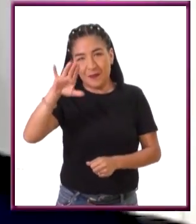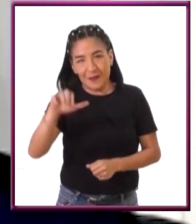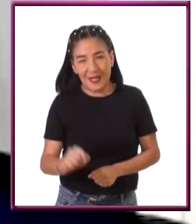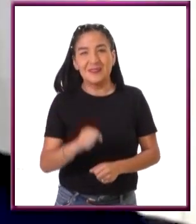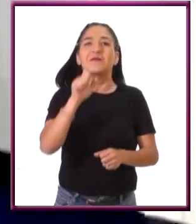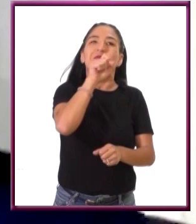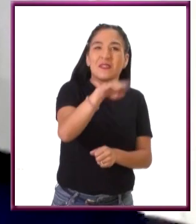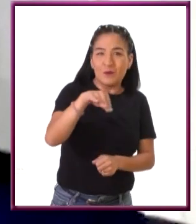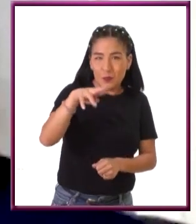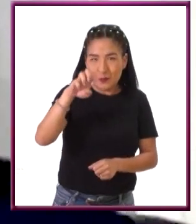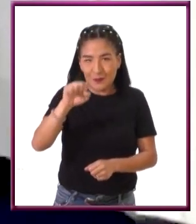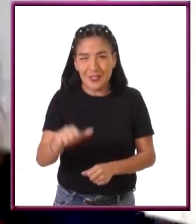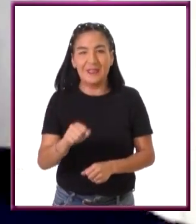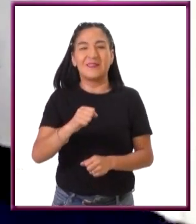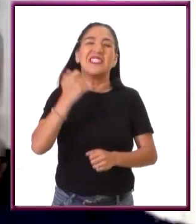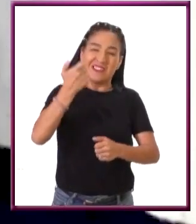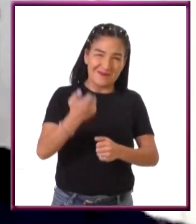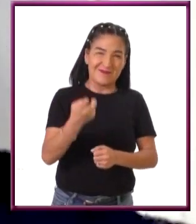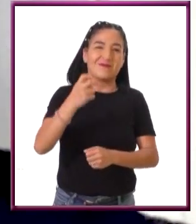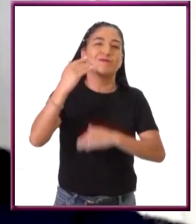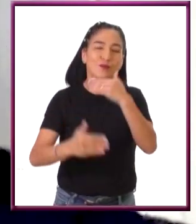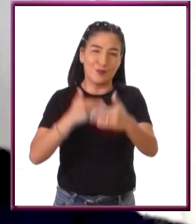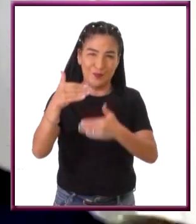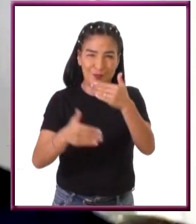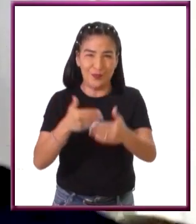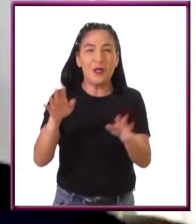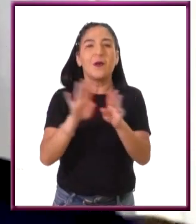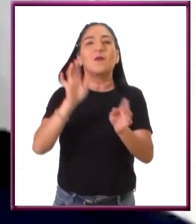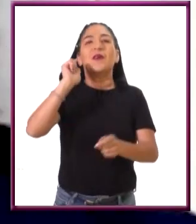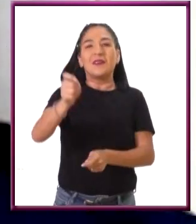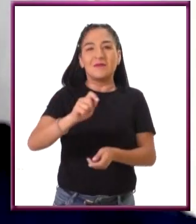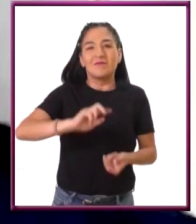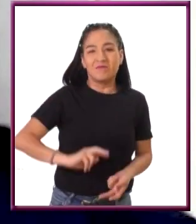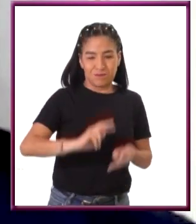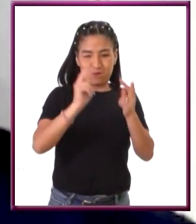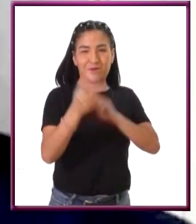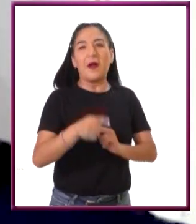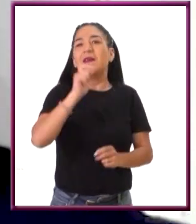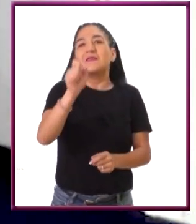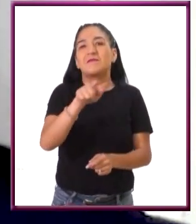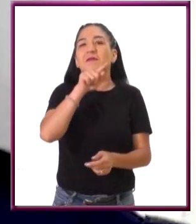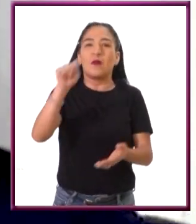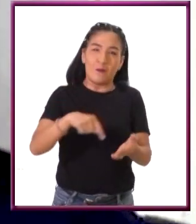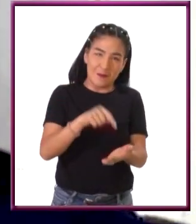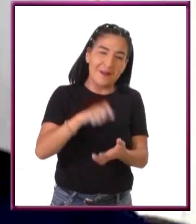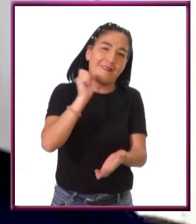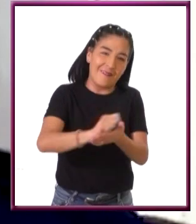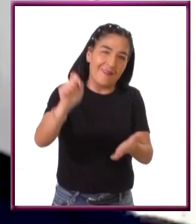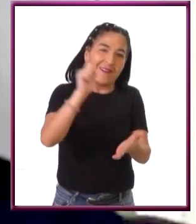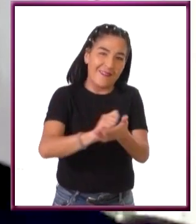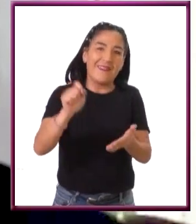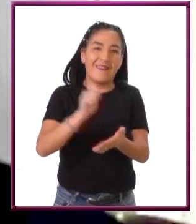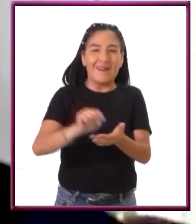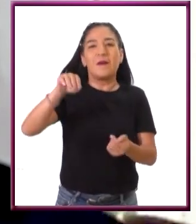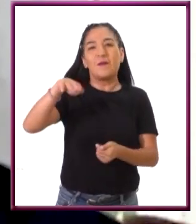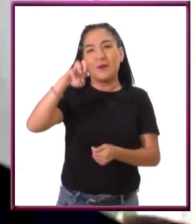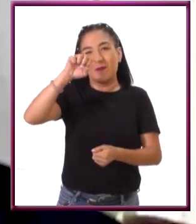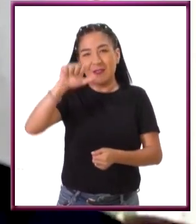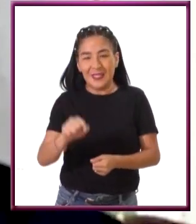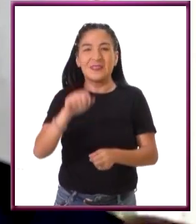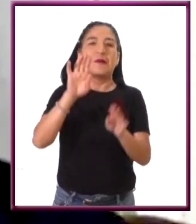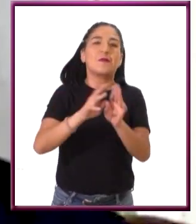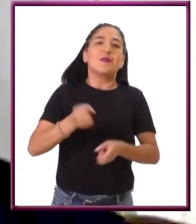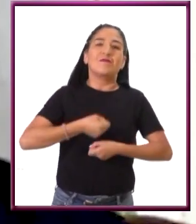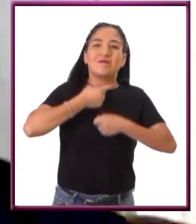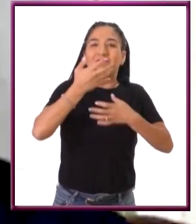empiezan invocando a las musas, y así sucesivamente. Se va a volver como un lugar común. Invocar a la musa cada vez que quieres empezar